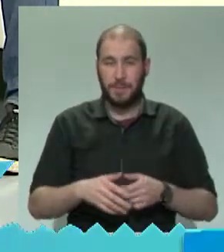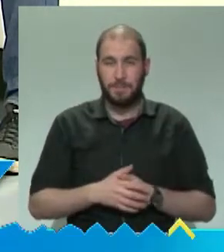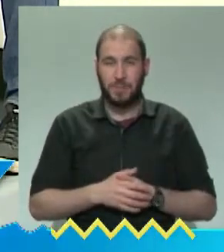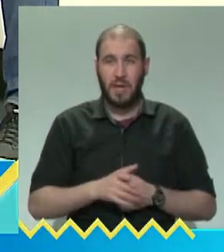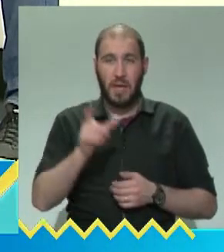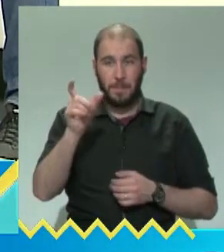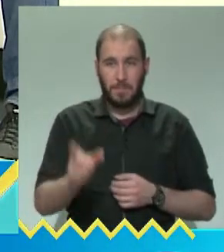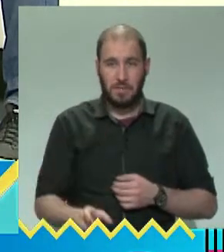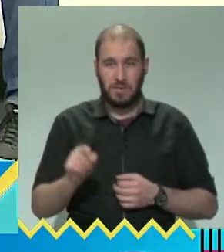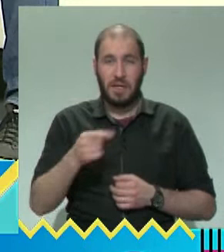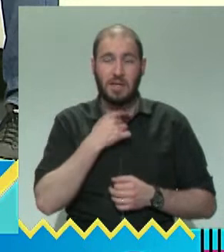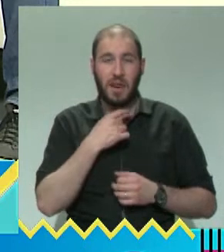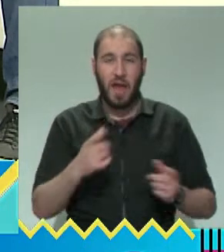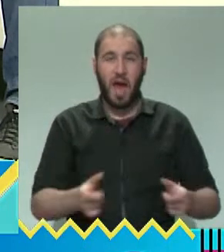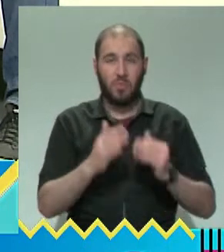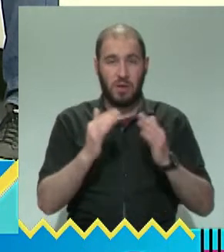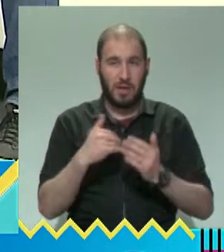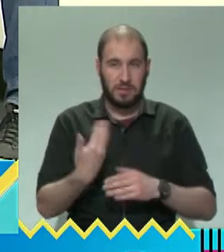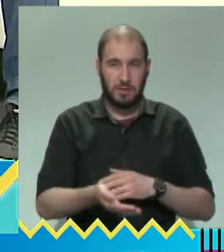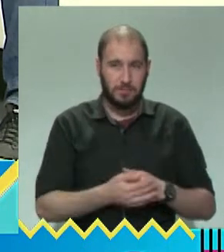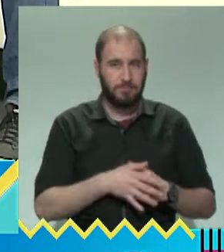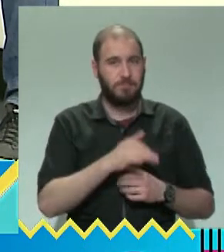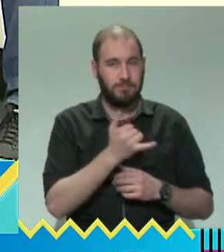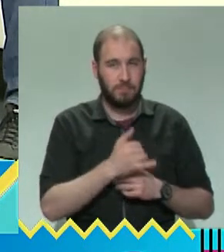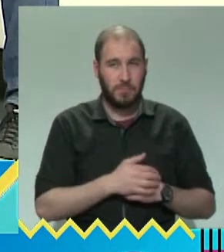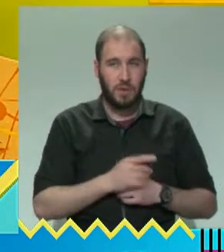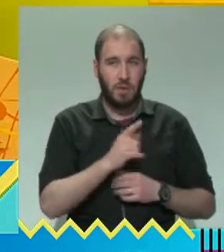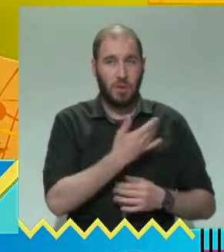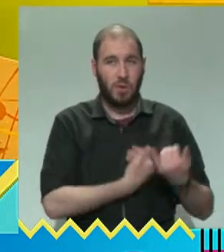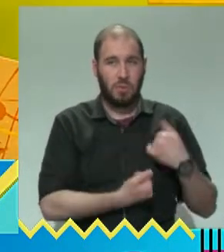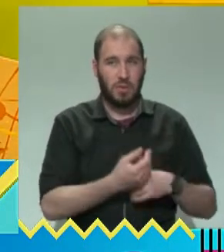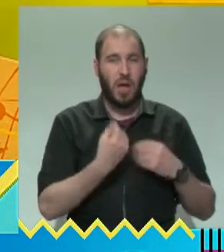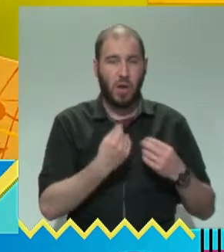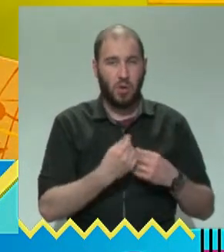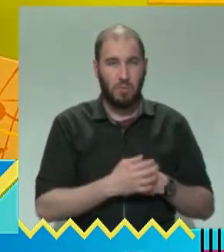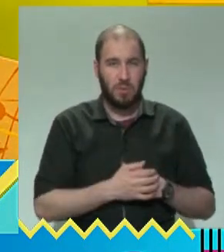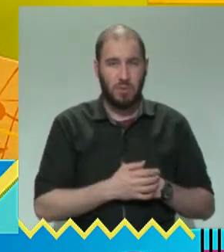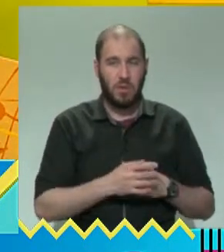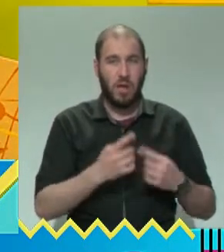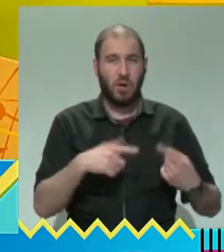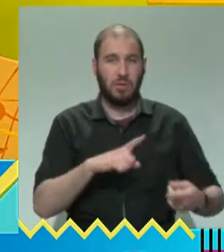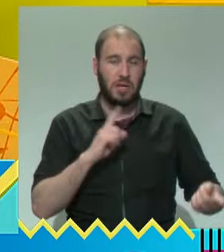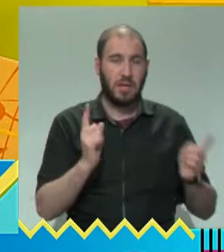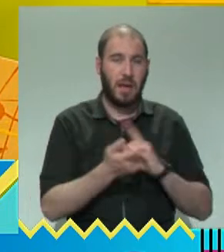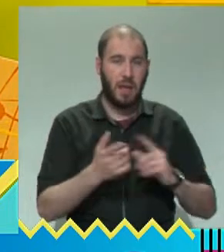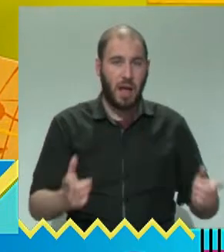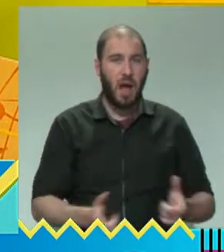una persona que quiere poner un árbol en su casa, ¿no? Por supuesto, usted estaba diciendo cómo hacer para revertir la situación del arbolado. Dijimos